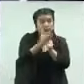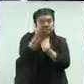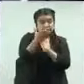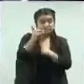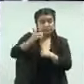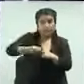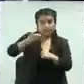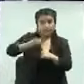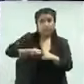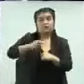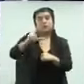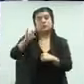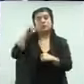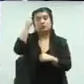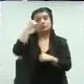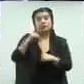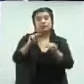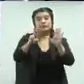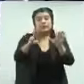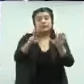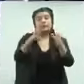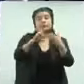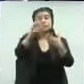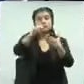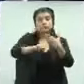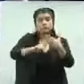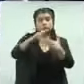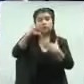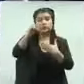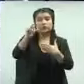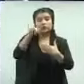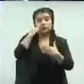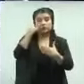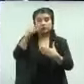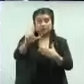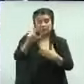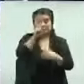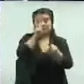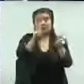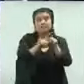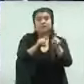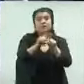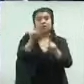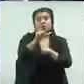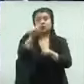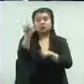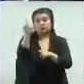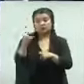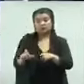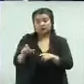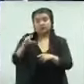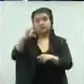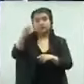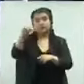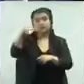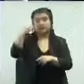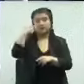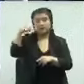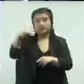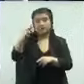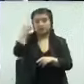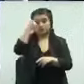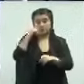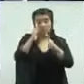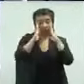Contreras, en efecto hay 7 proyectos de Covial y hay otros tantos en el caso de caminos que atienden justamente los tramos y